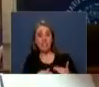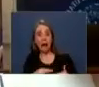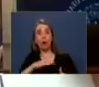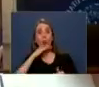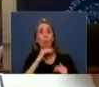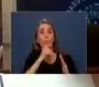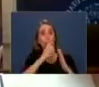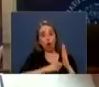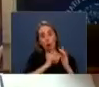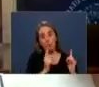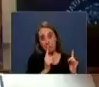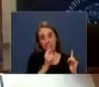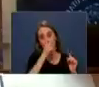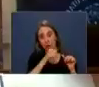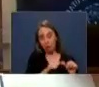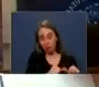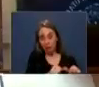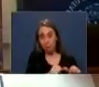estos políticos?